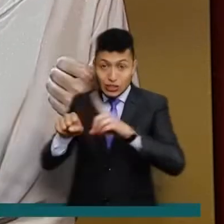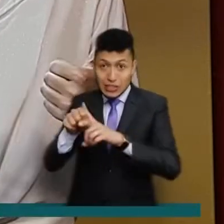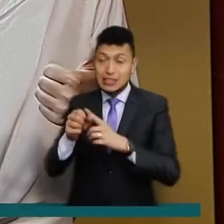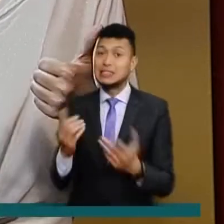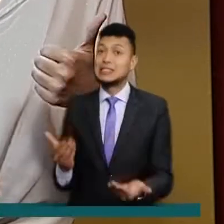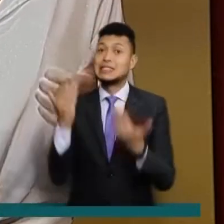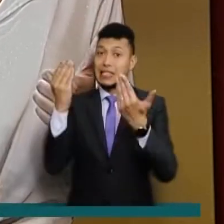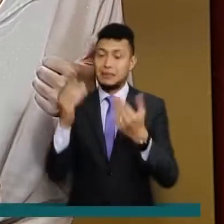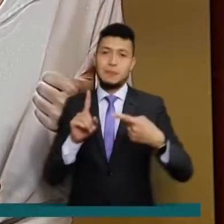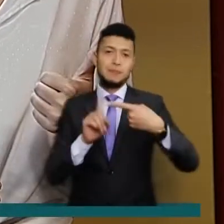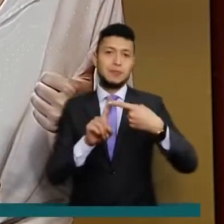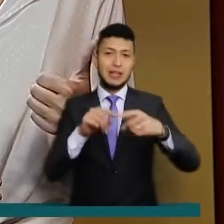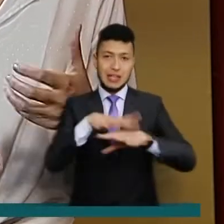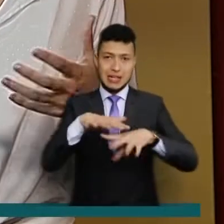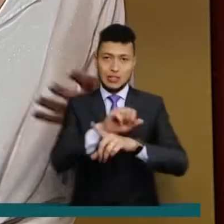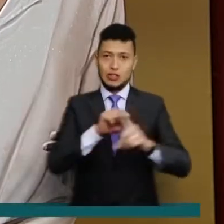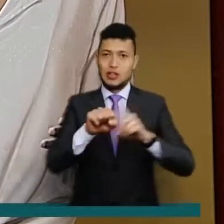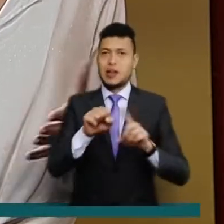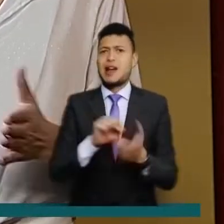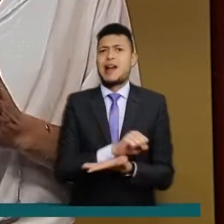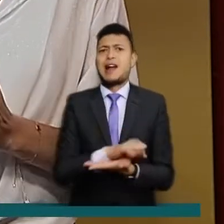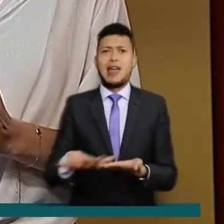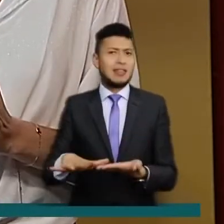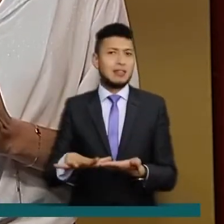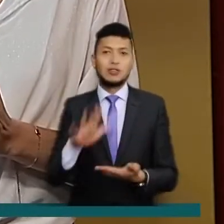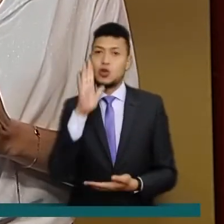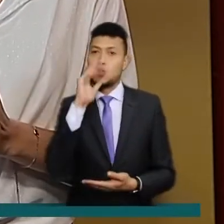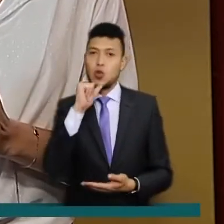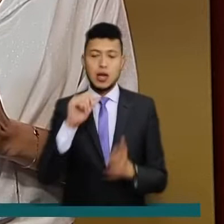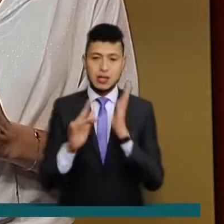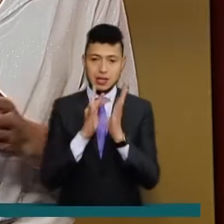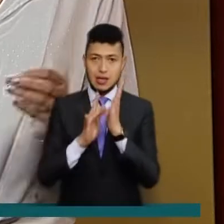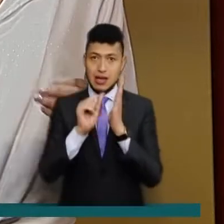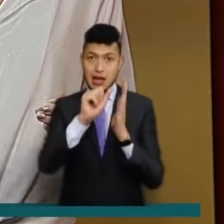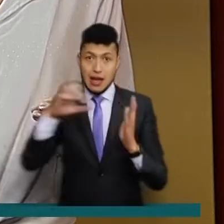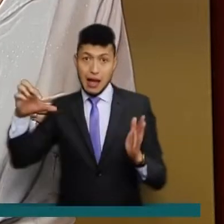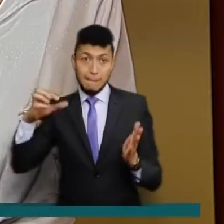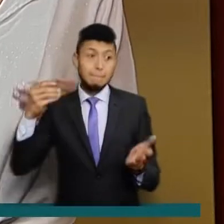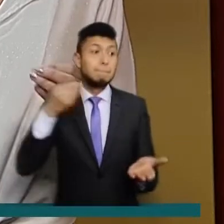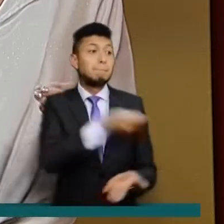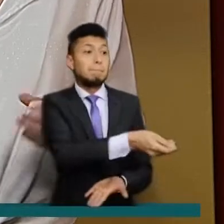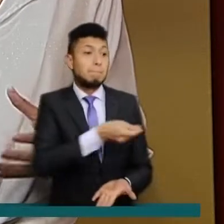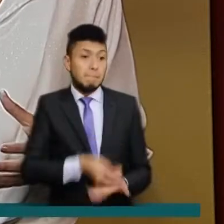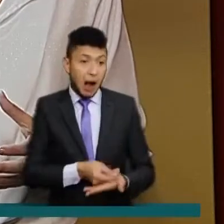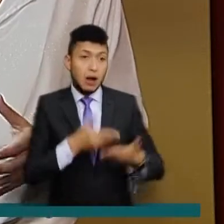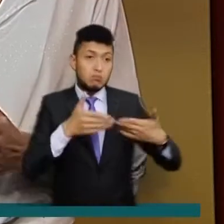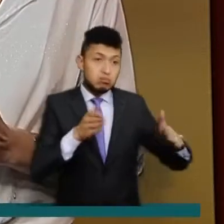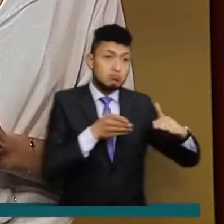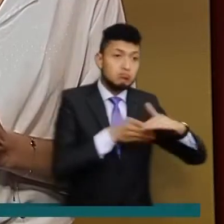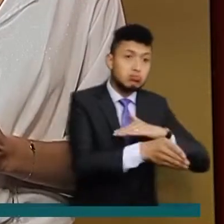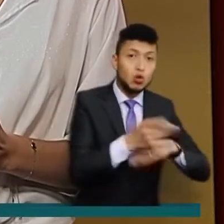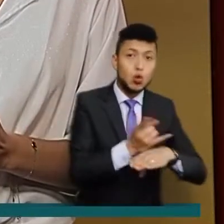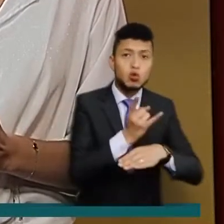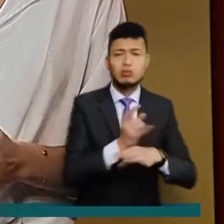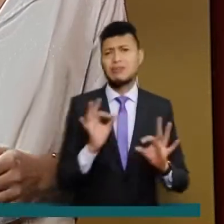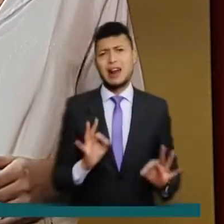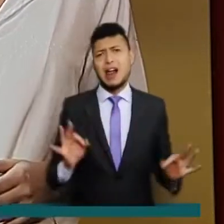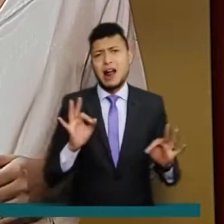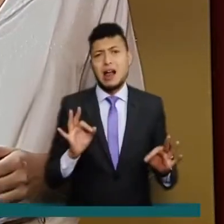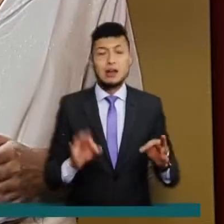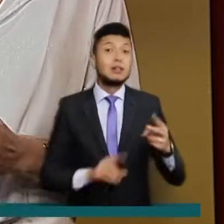ventajas. Primero, el uso de las redes sociales es gratuito. No existe alguna aplicación en redes sociales que cobre por abrir o utilizar la